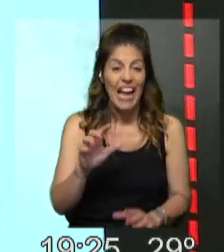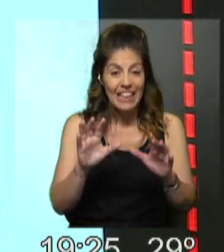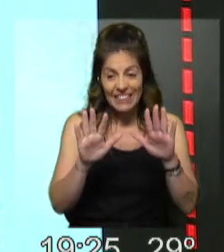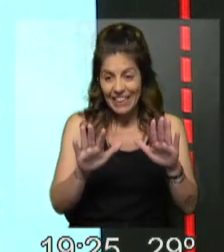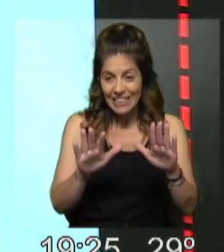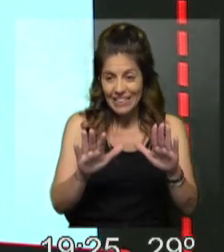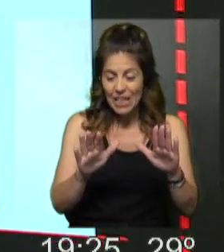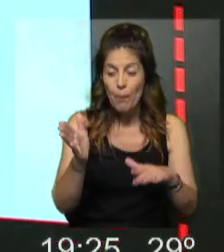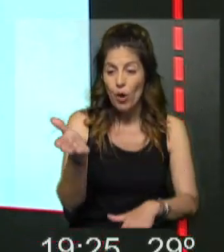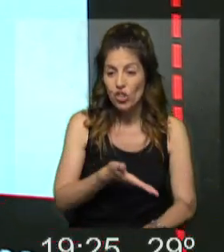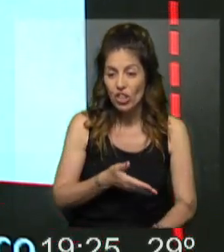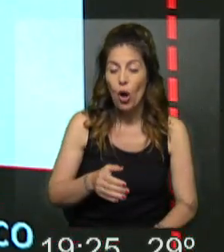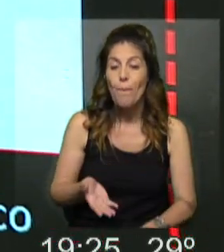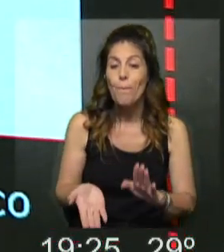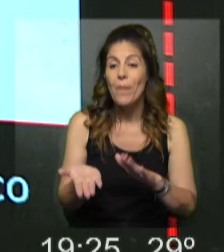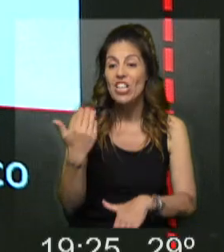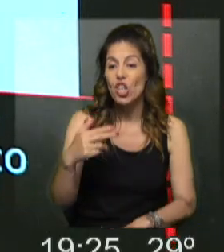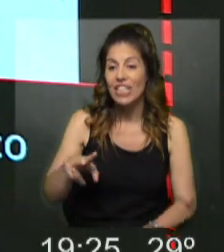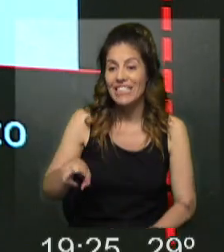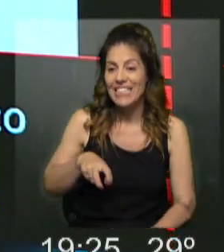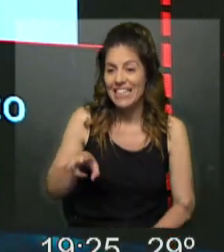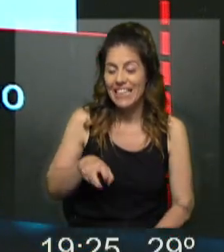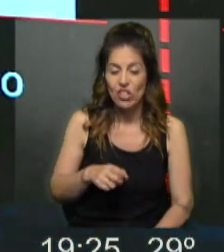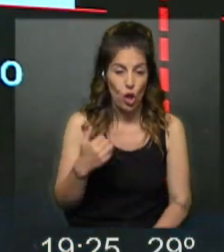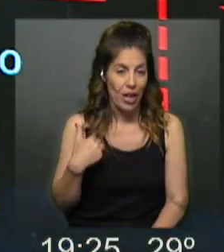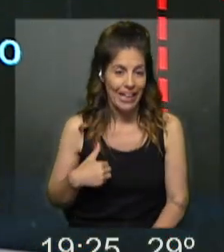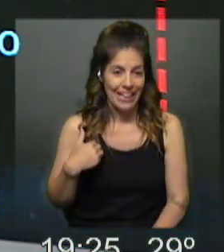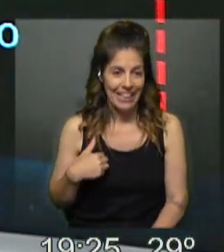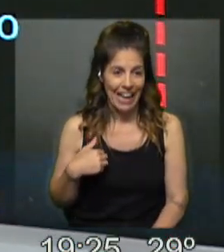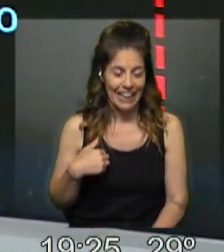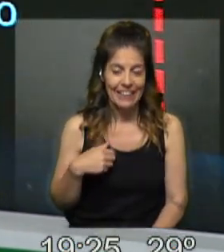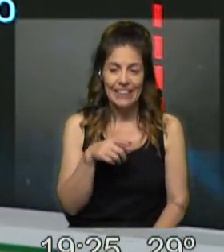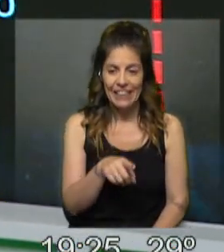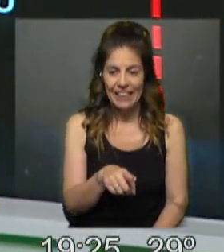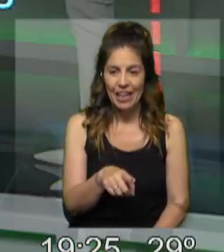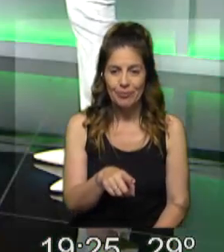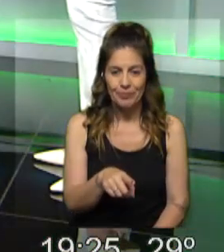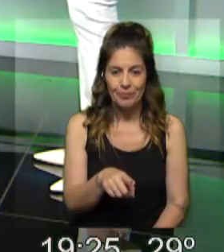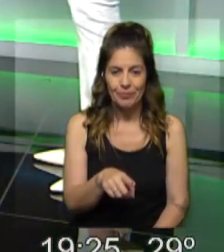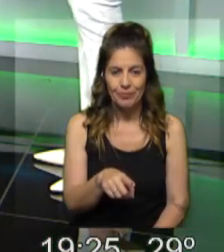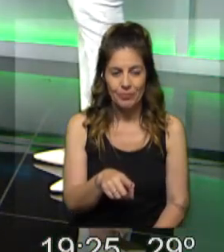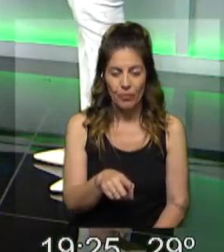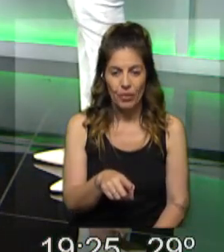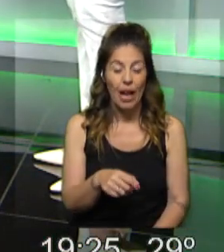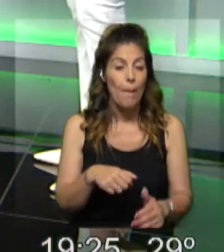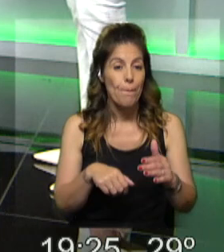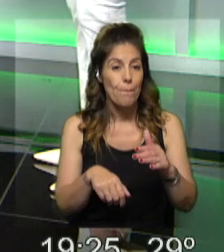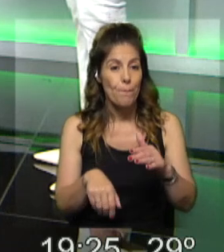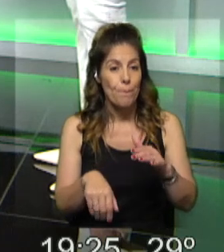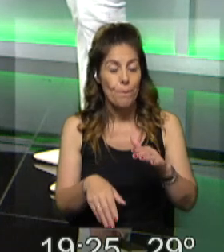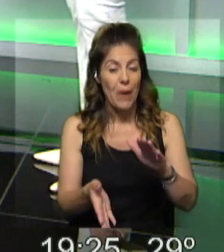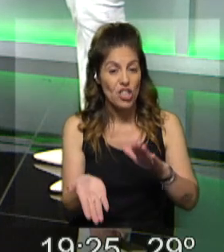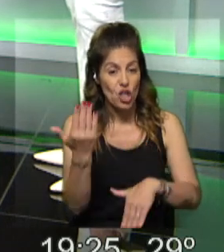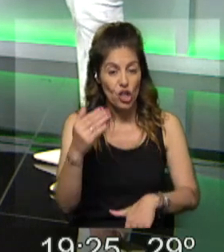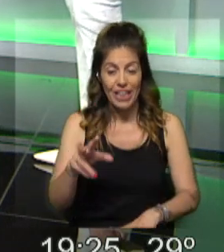de mayores ingresos sí O sea que en Argentina lo que tenemos es que básicamente el deil de mayores ingresos se queda con